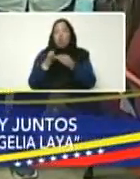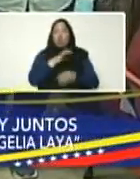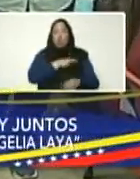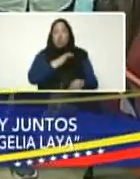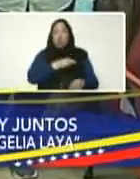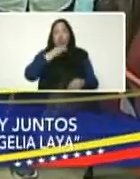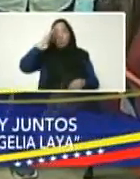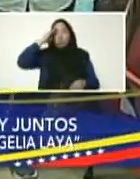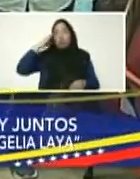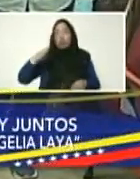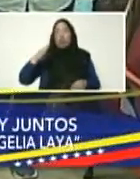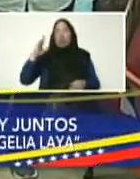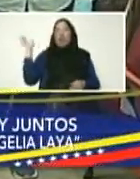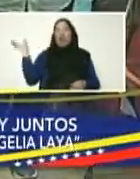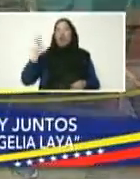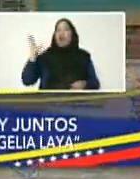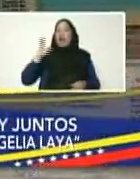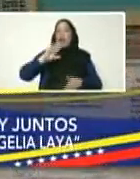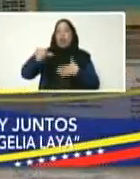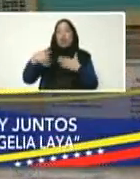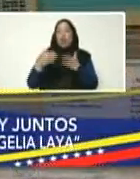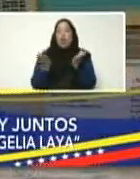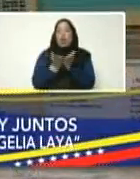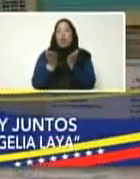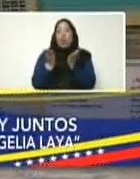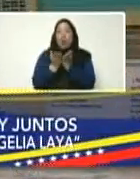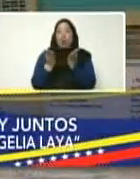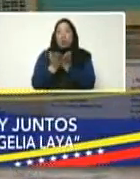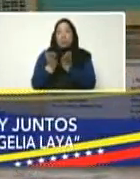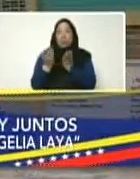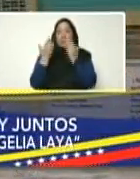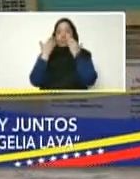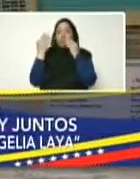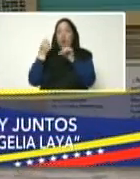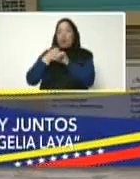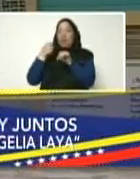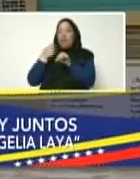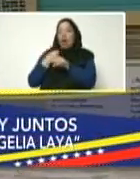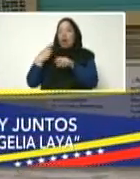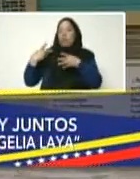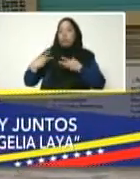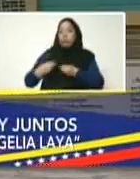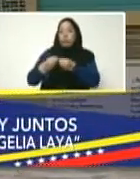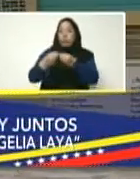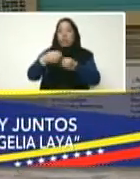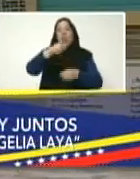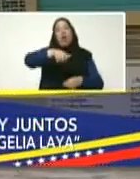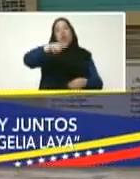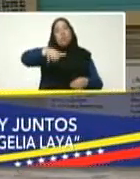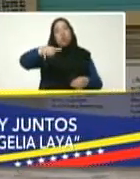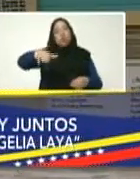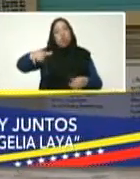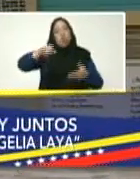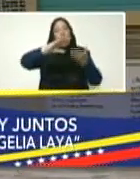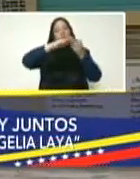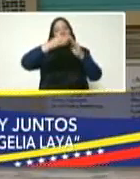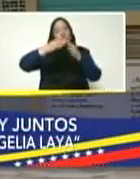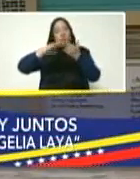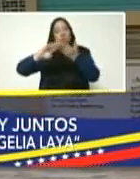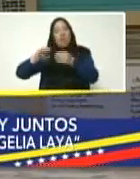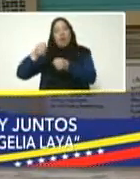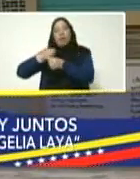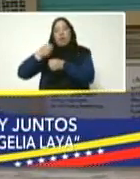en Caracas, en todas las escuelas, y aquí con ese trabajo del poder del pueblo, del poder